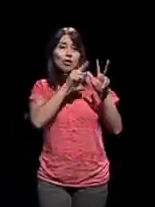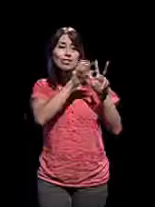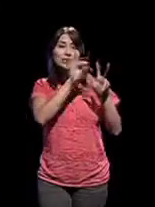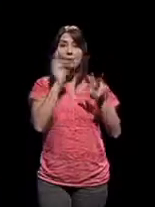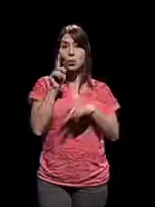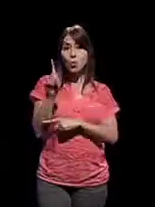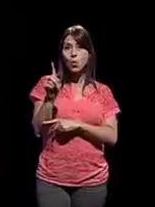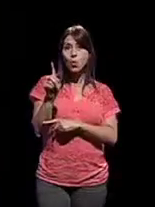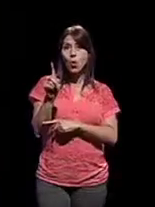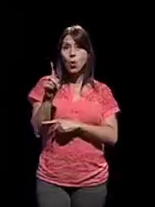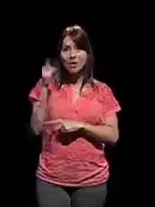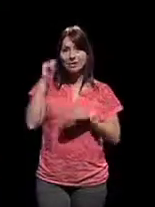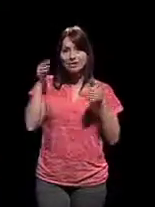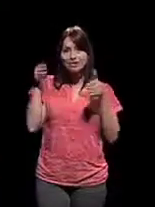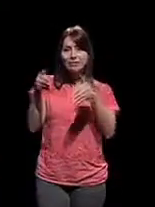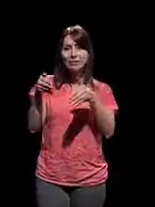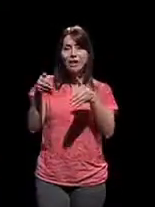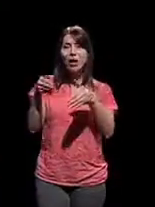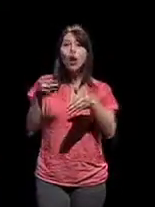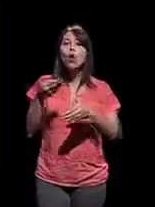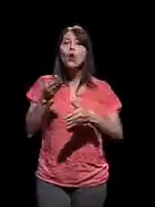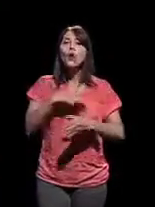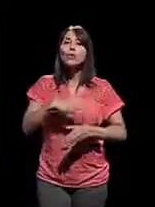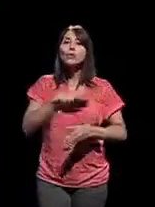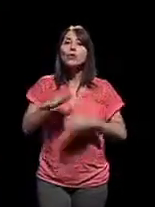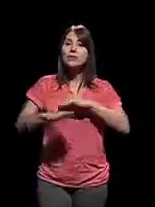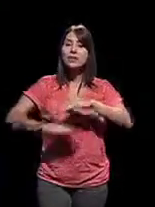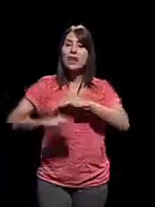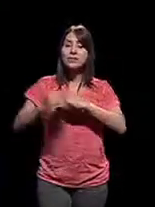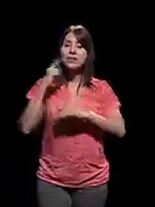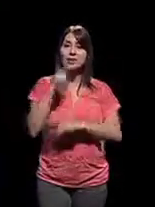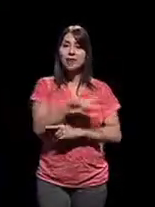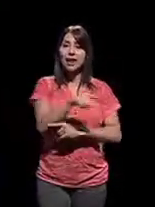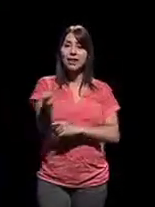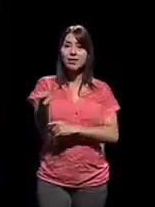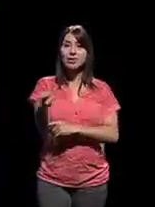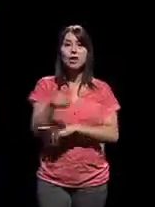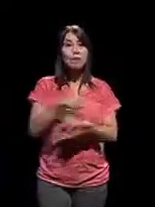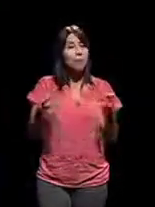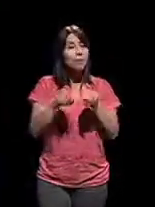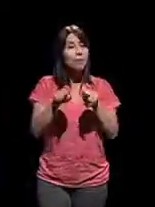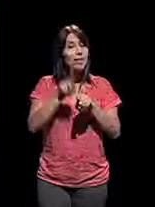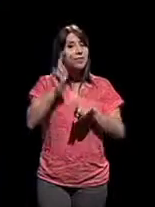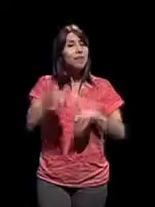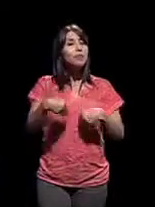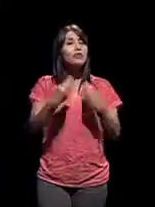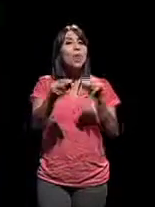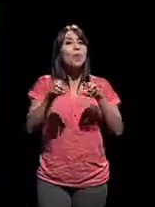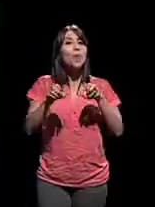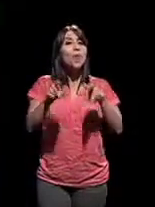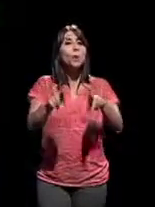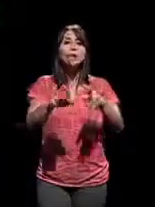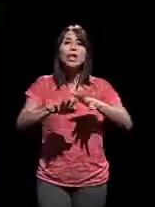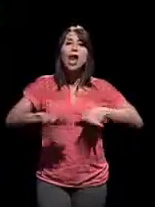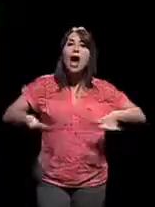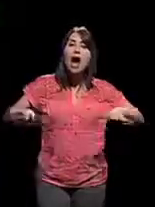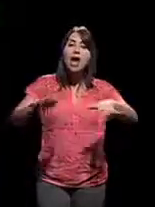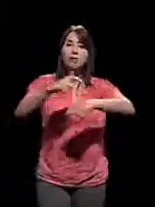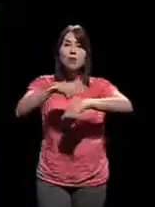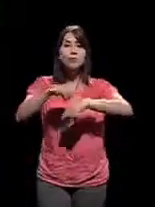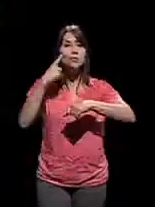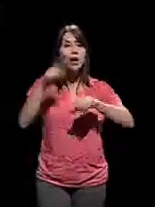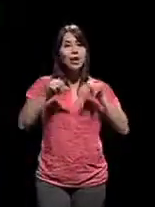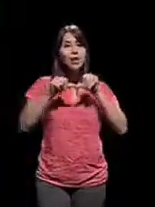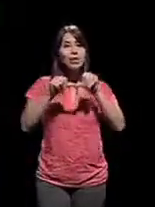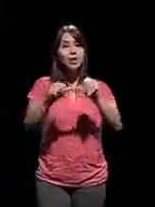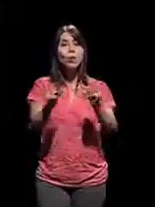de repente centrado en generar condiciones básicas para esta población, pero debemos también pensar en ir más allá y generar espacios donde se pueda continuar